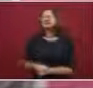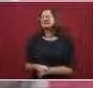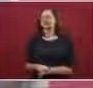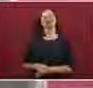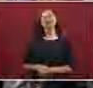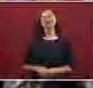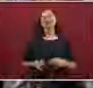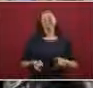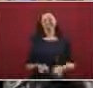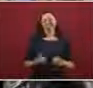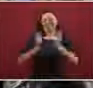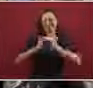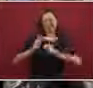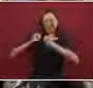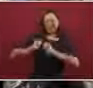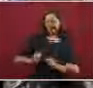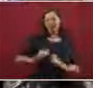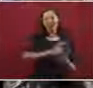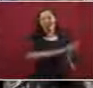transformar.